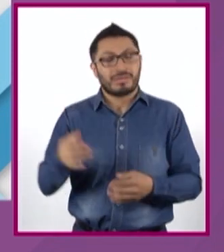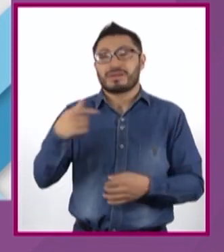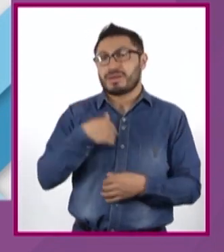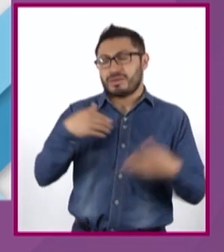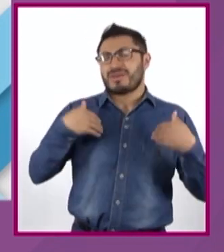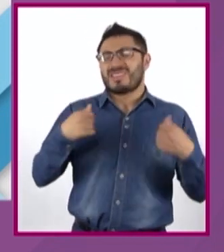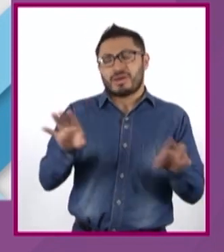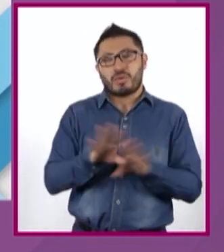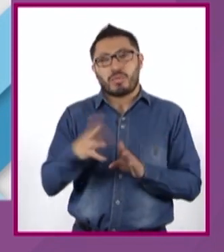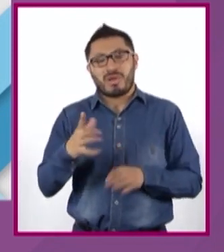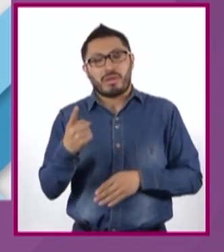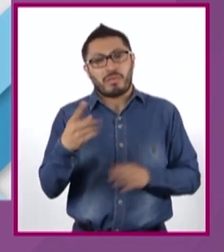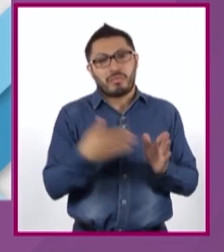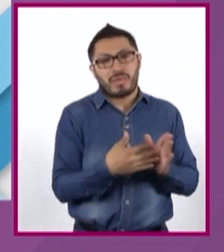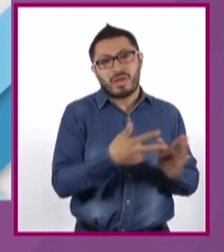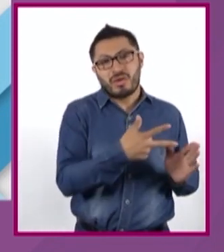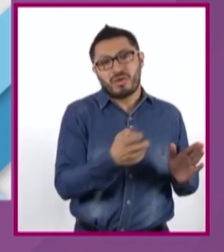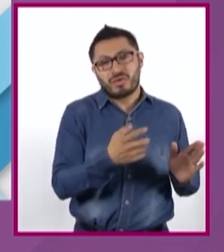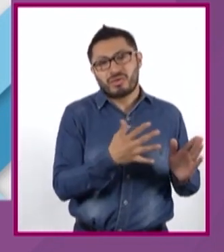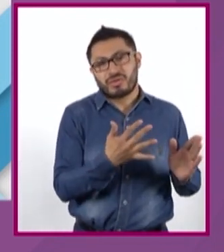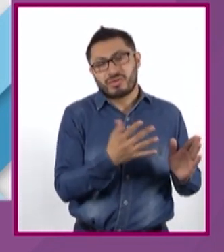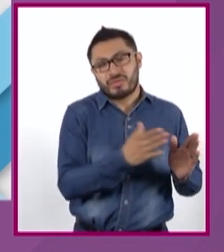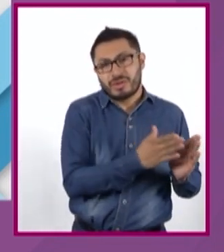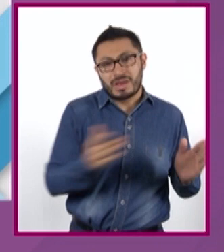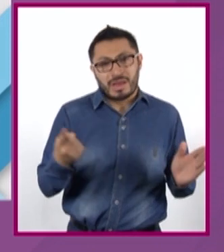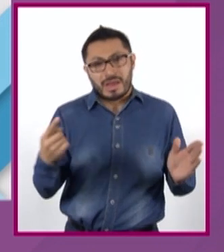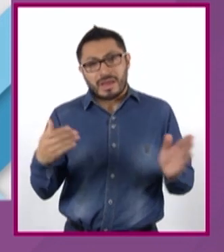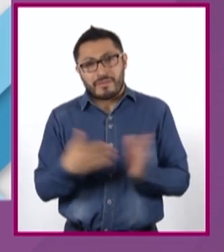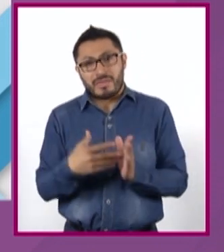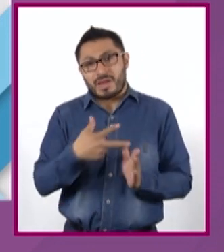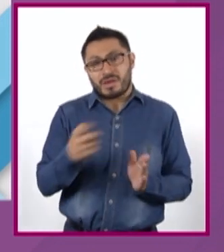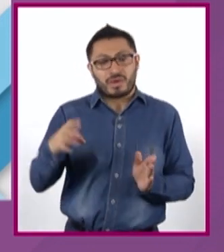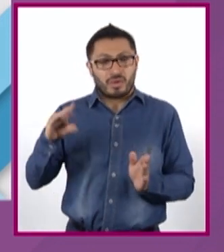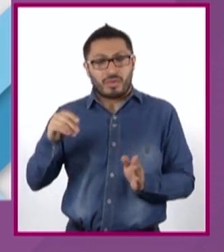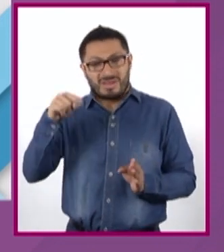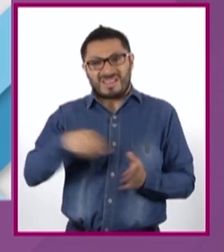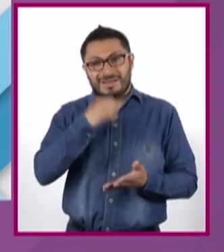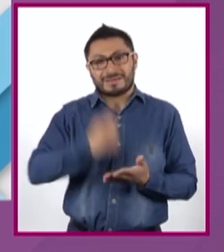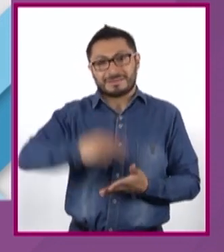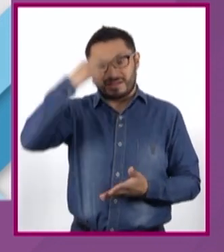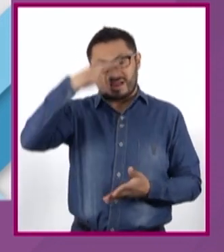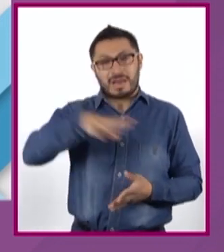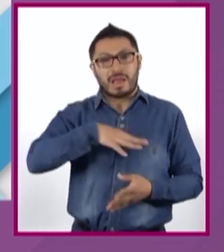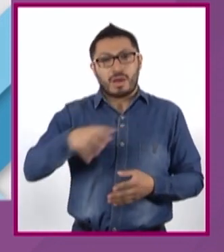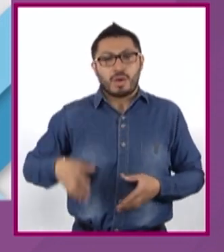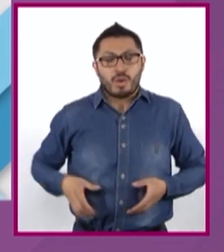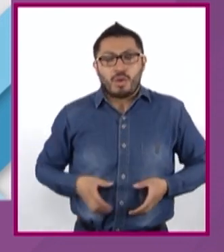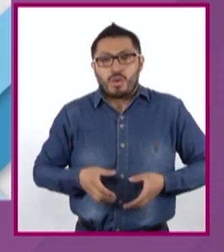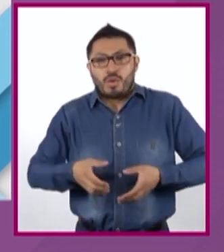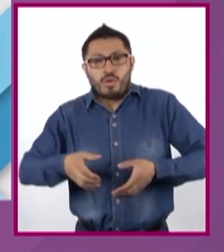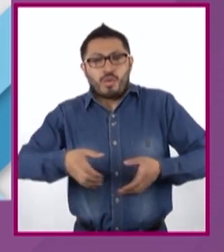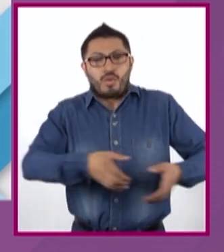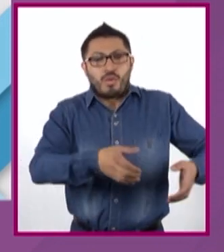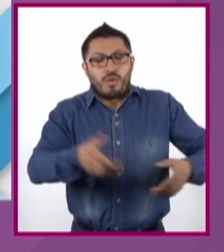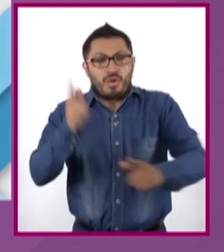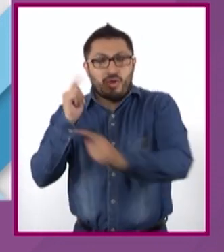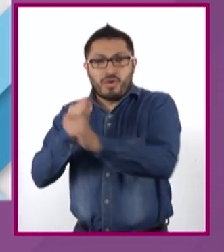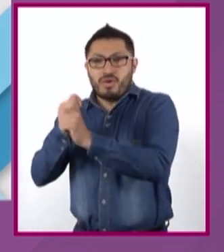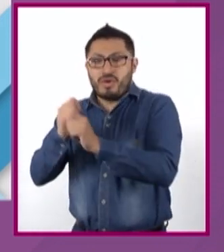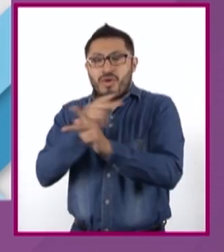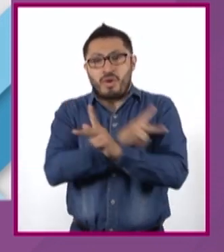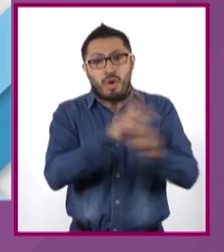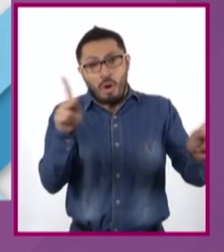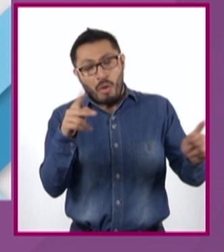entre 1850 y 1890 en la Ciudad de México se trazaron rutas de transporte público y privado